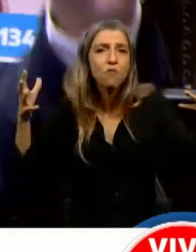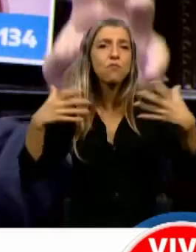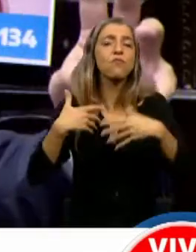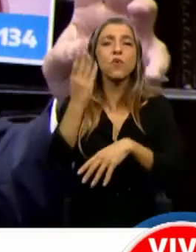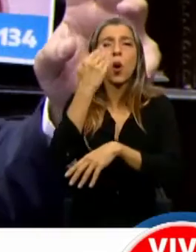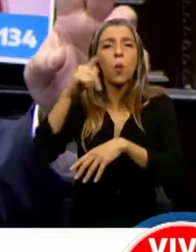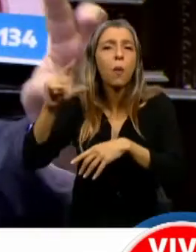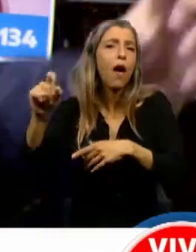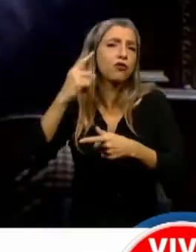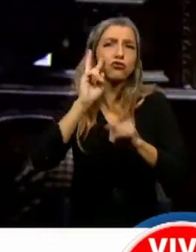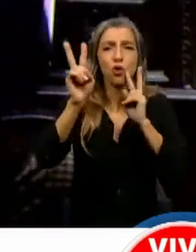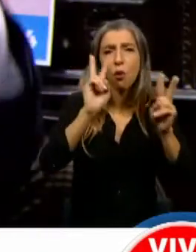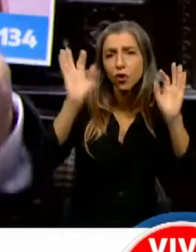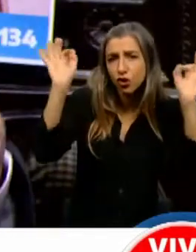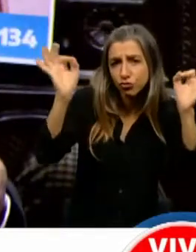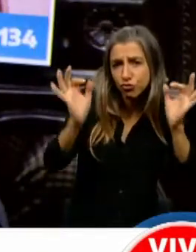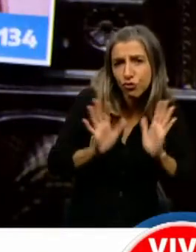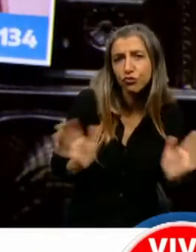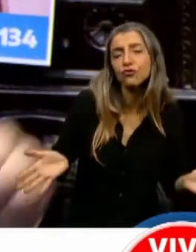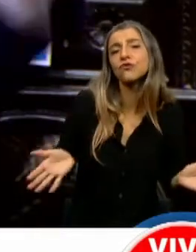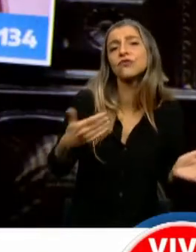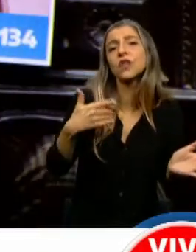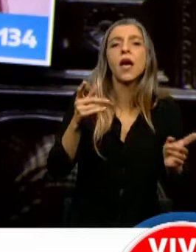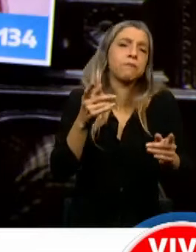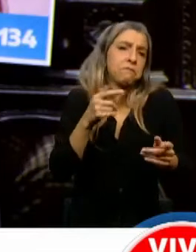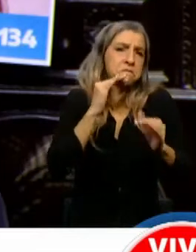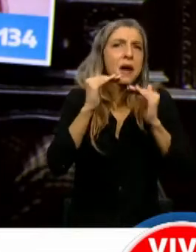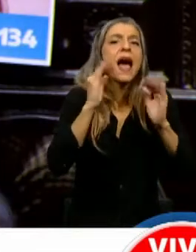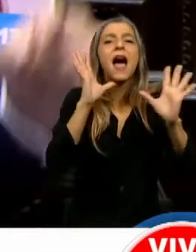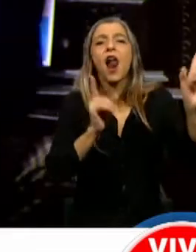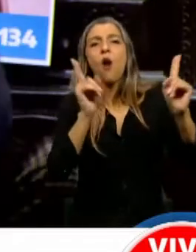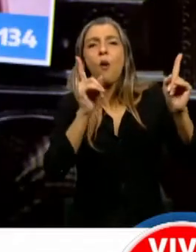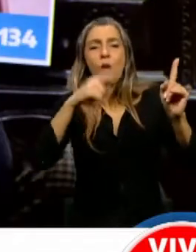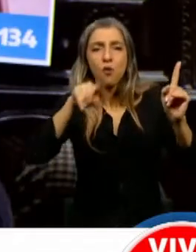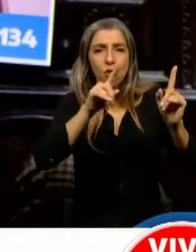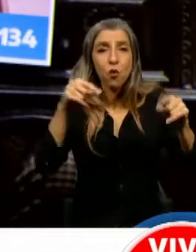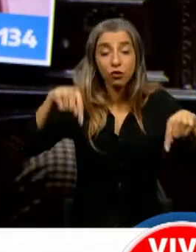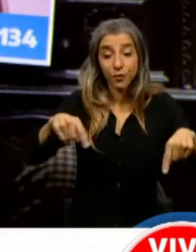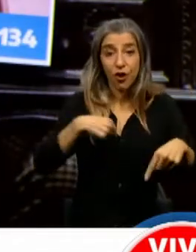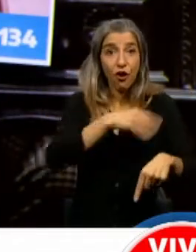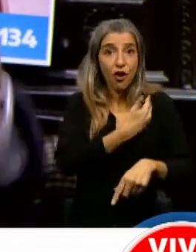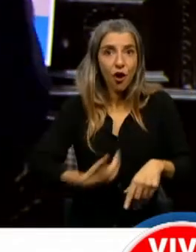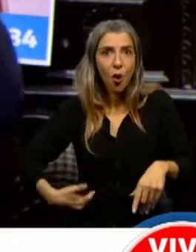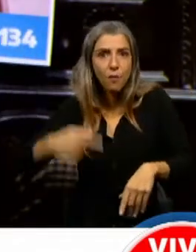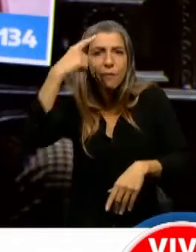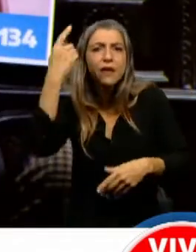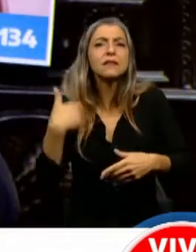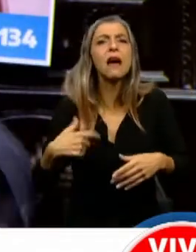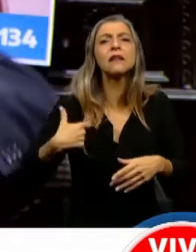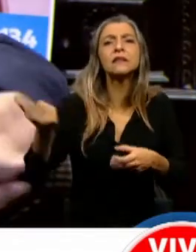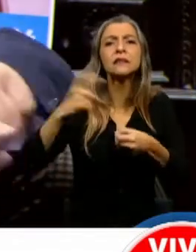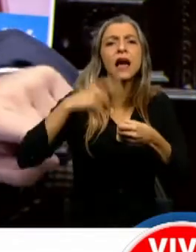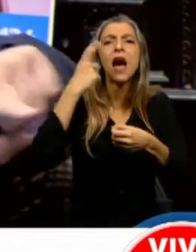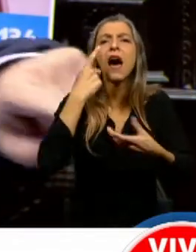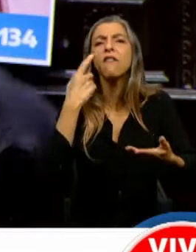mencionar algunos. Y hoy nuestro gobierno se plantea cómo abrir las paritarias para asegurar